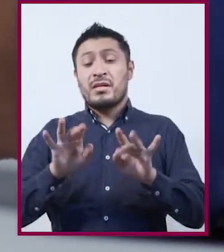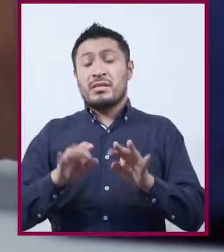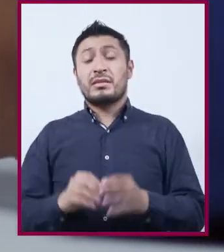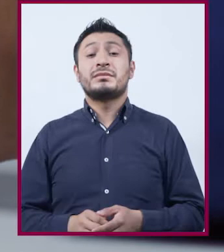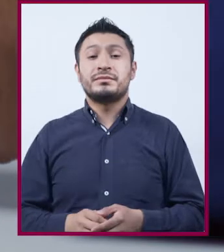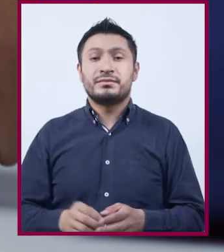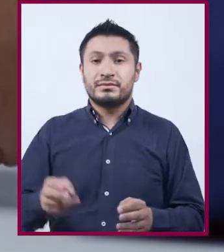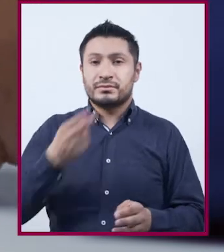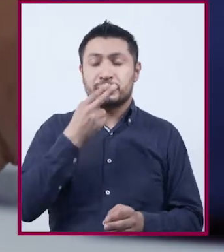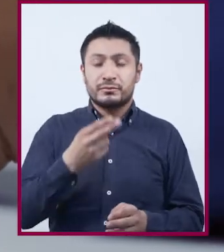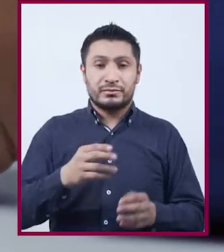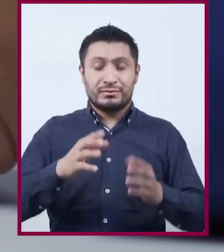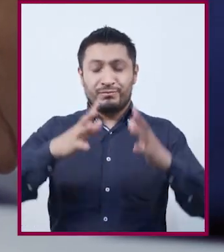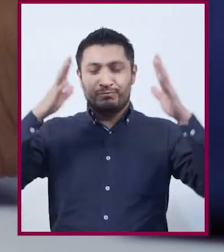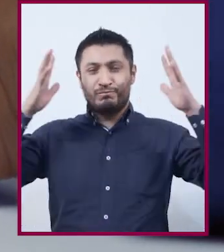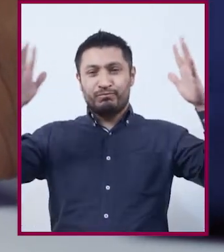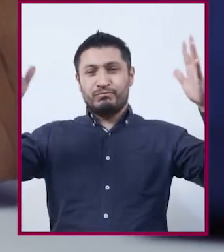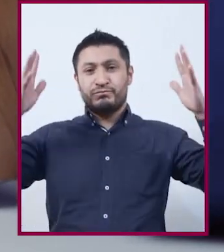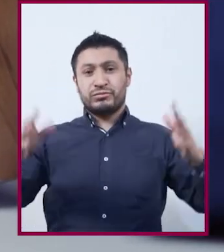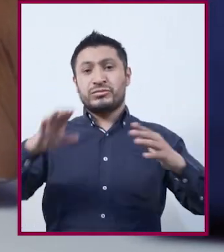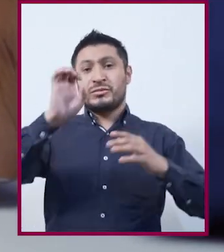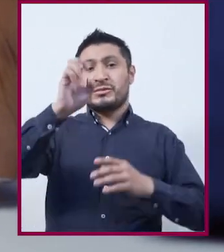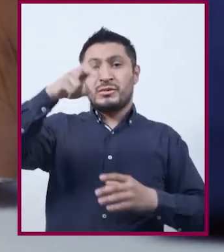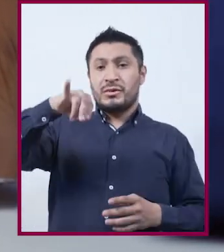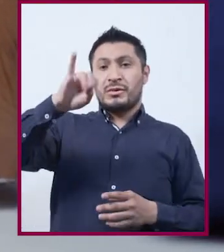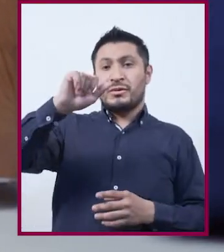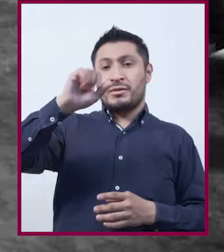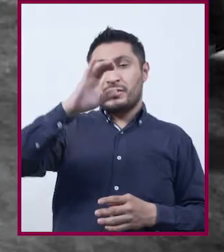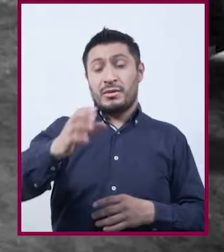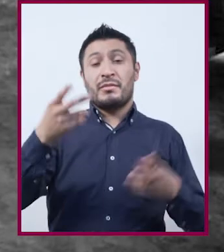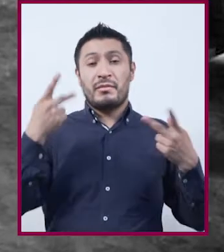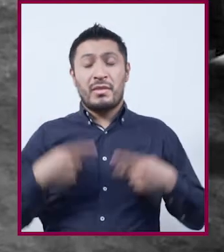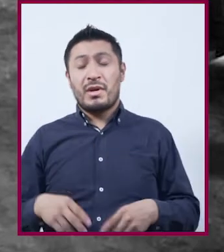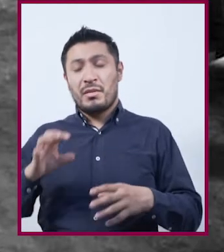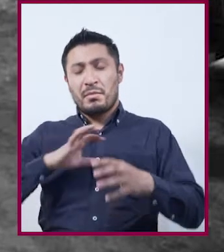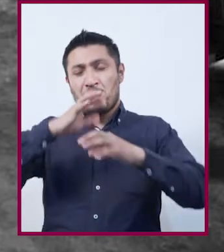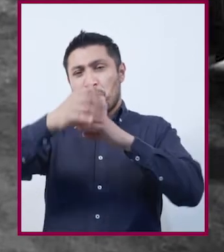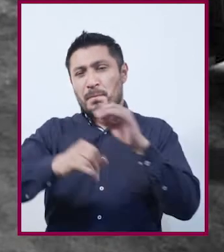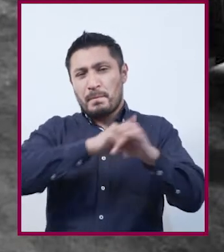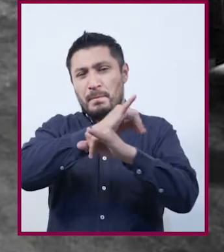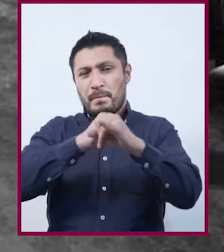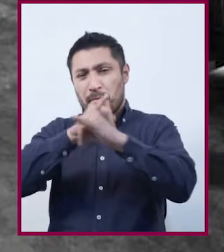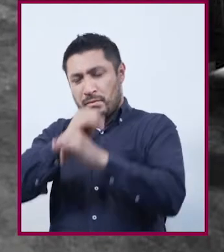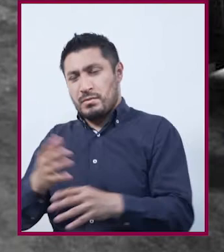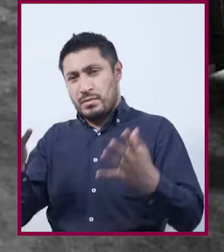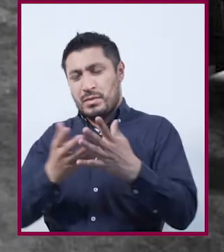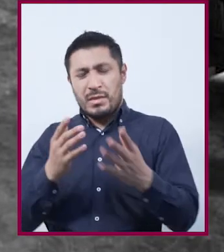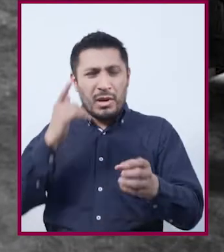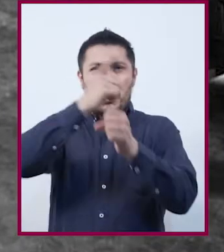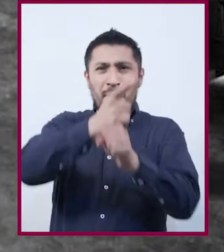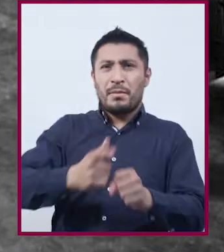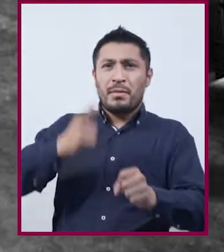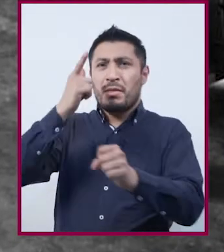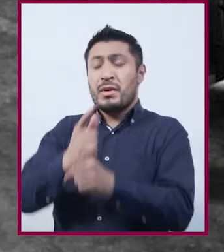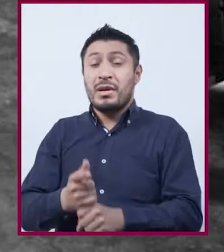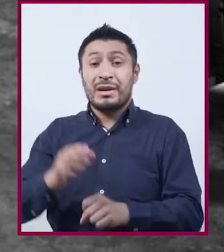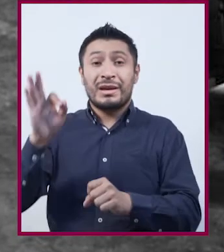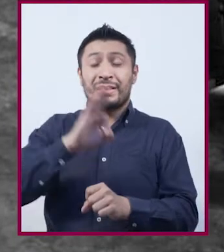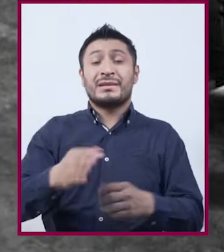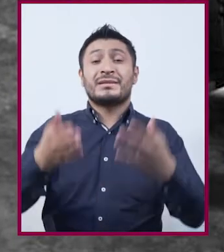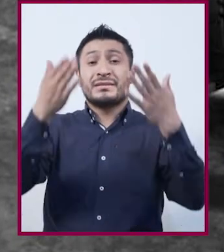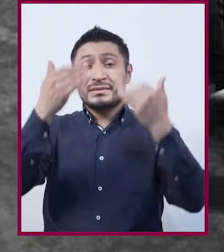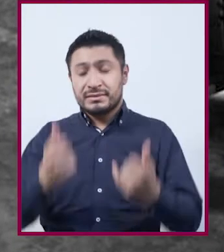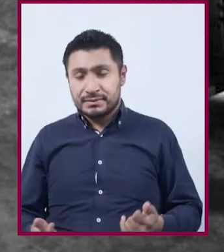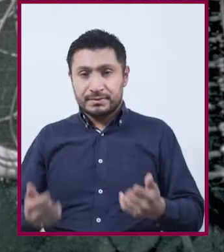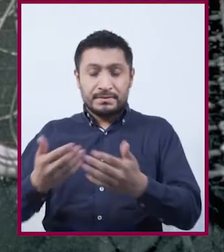la computadora. Mediante la gigantesca computadora ENIAC, los meteorólogos finalmente pudieron hacer